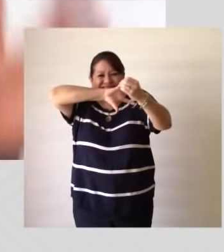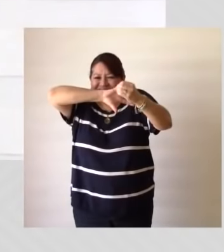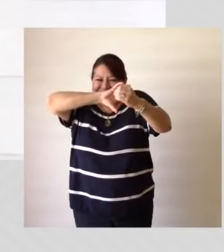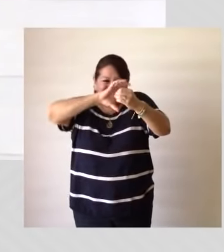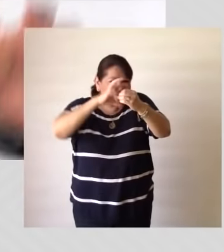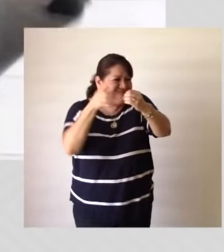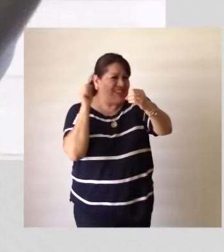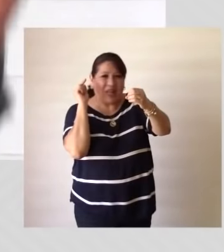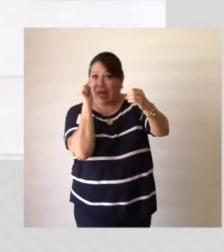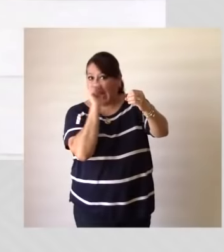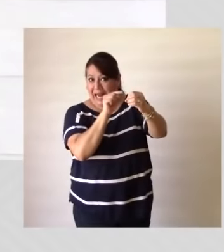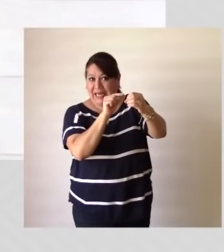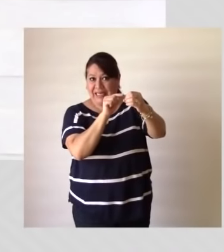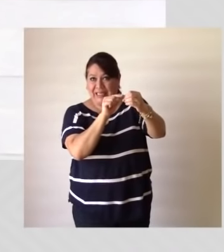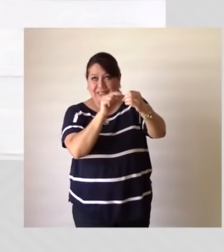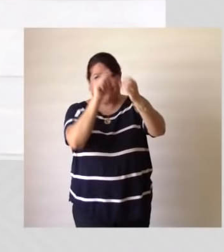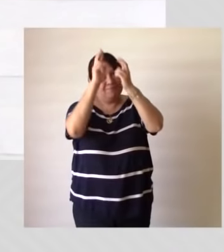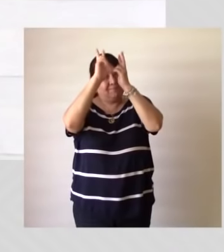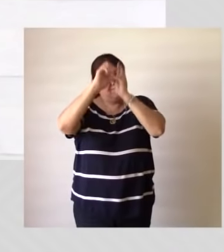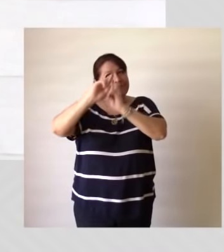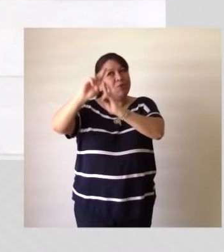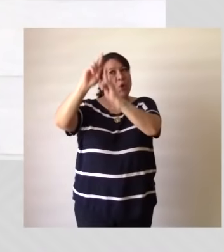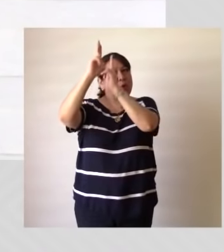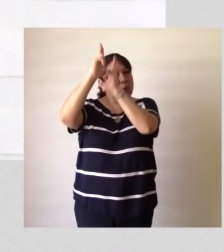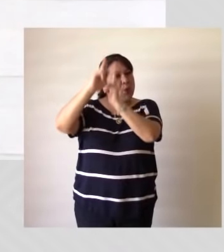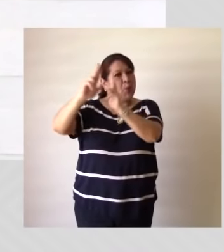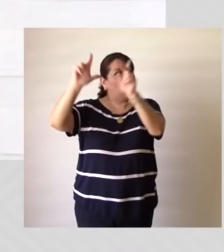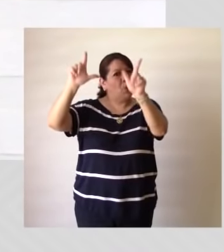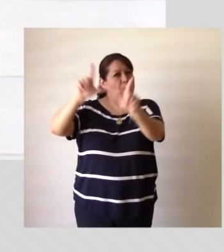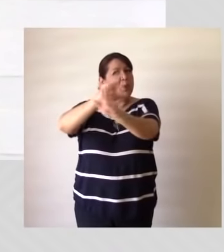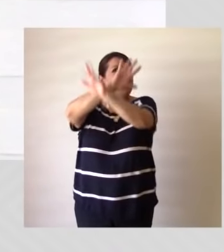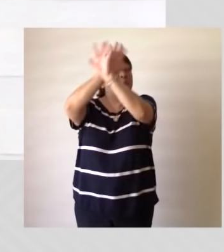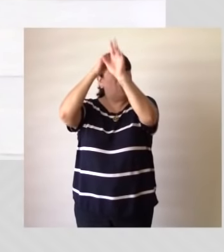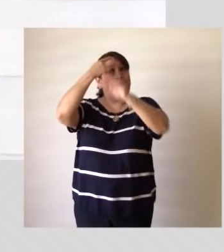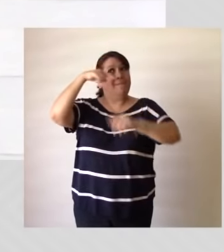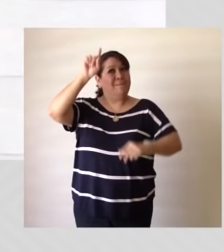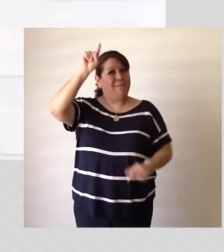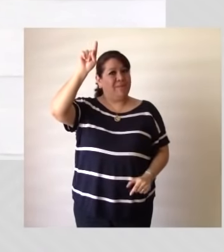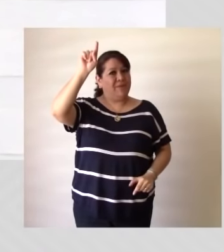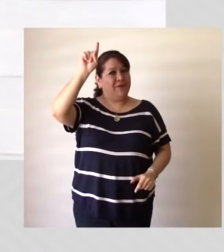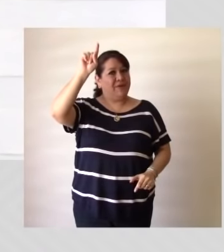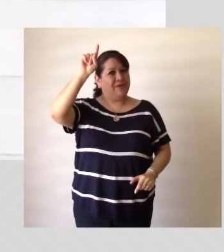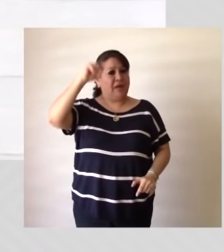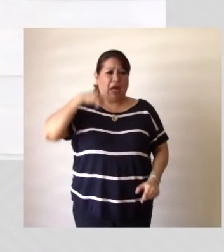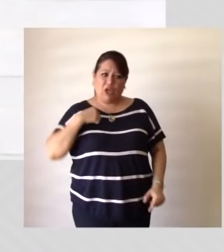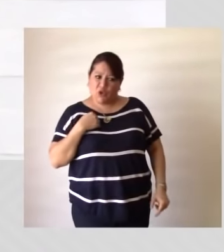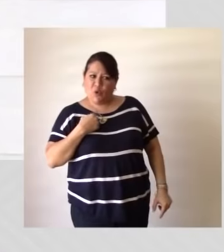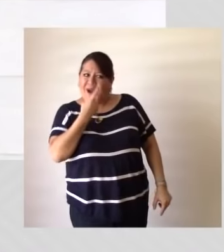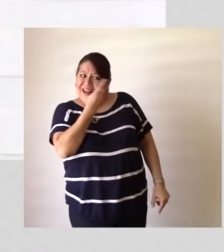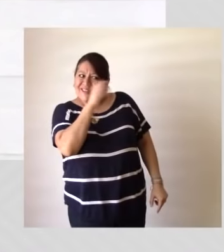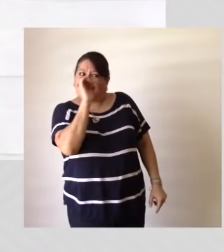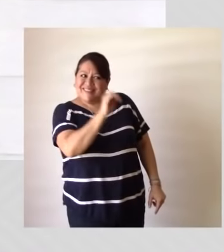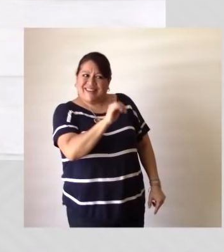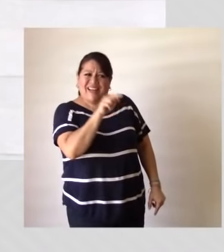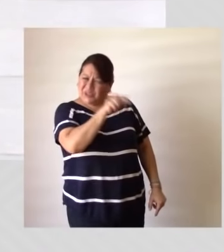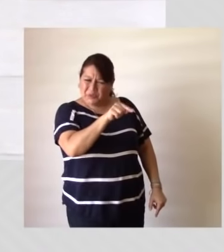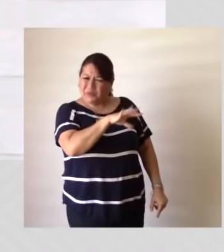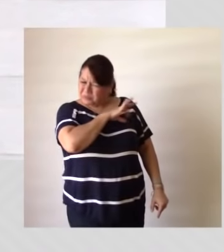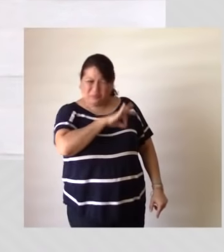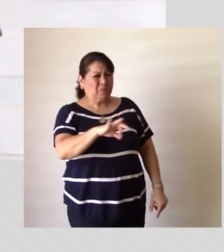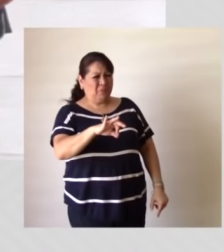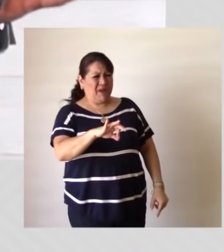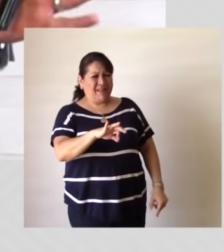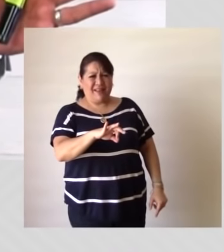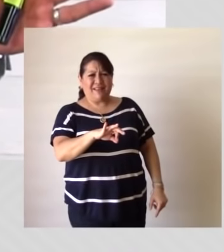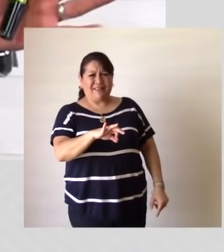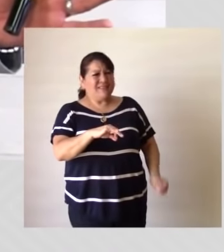y gloria y honor simplemente te estoy dando la oportunidad de que tú participes de